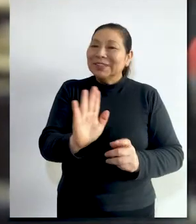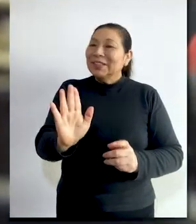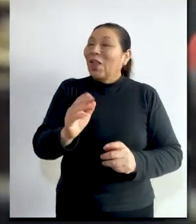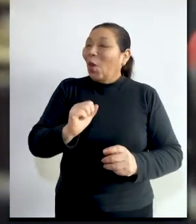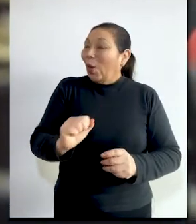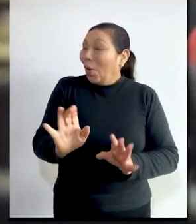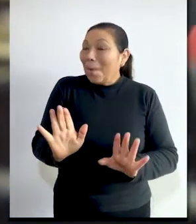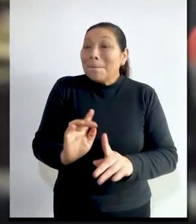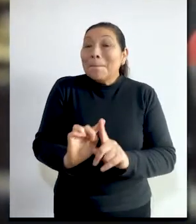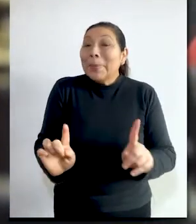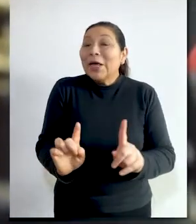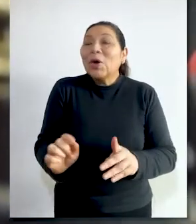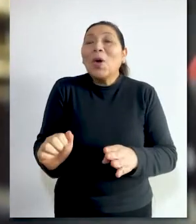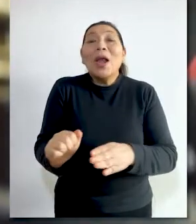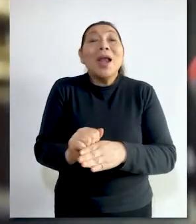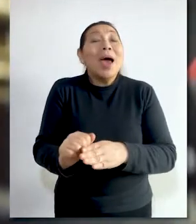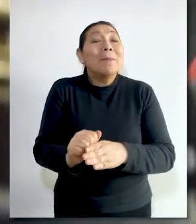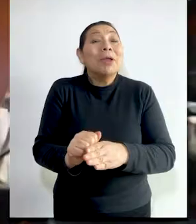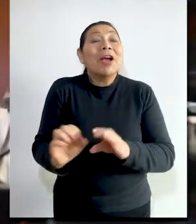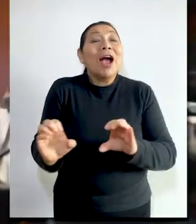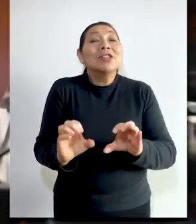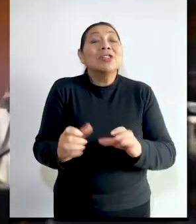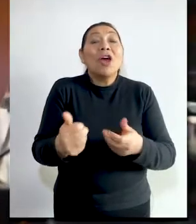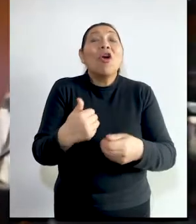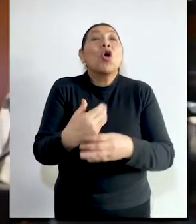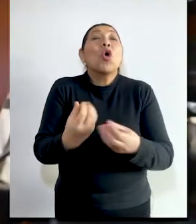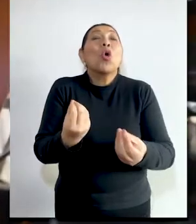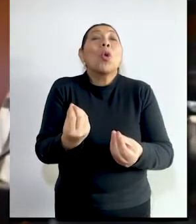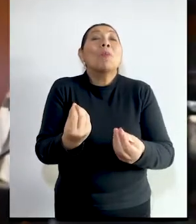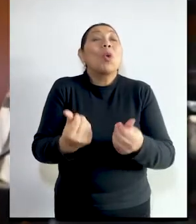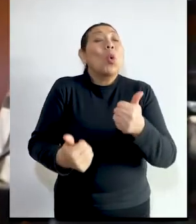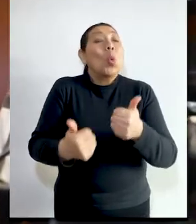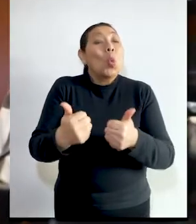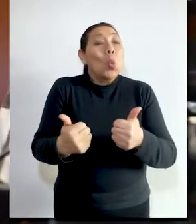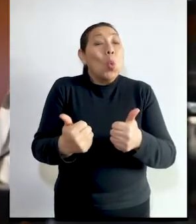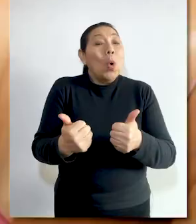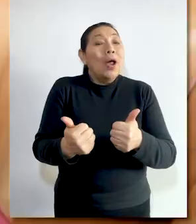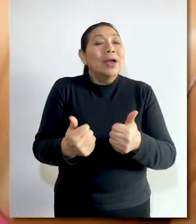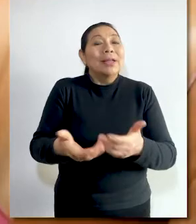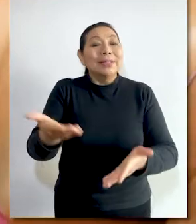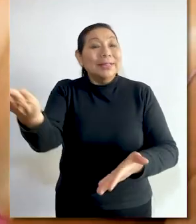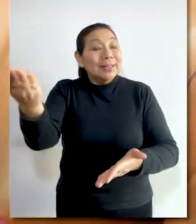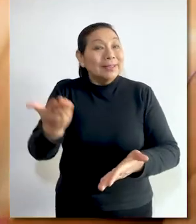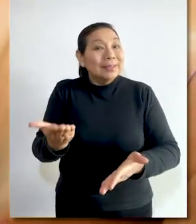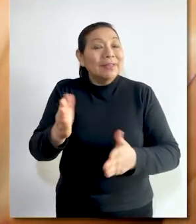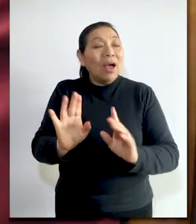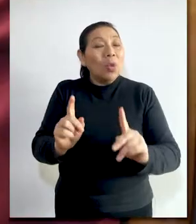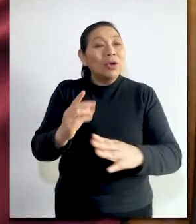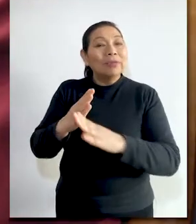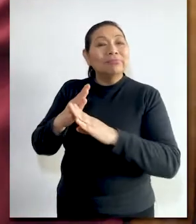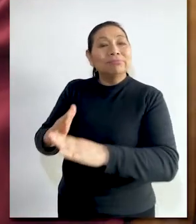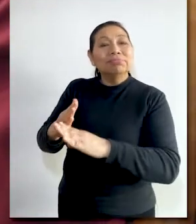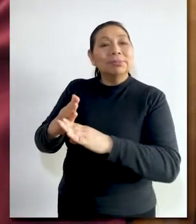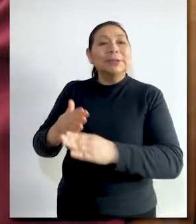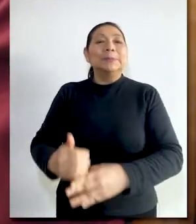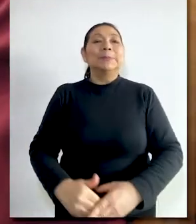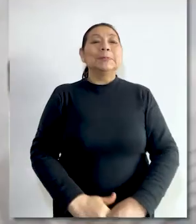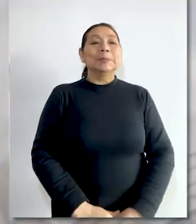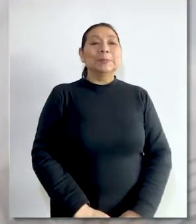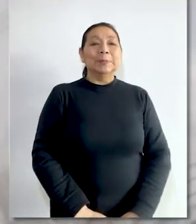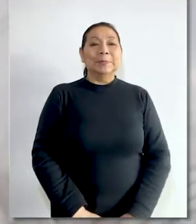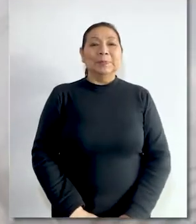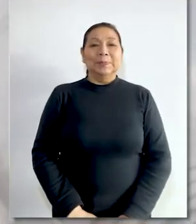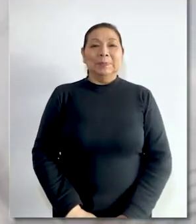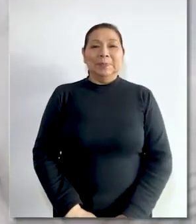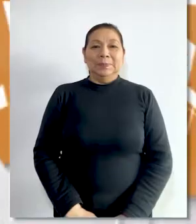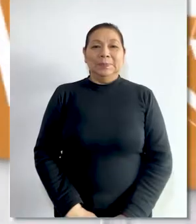primer lugar en el orden de apellidos de los hijos pero en la práctica se hace de esta forma lo cual supone una situación discriminatoria